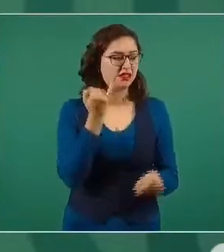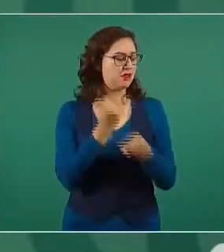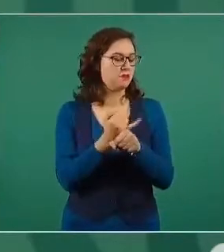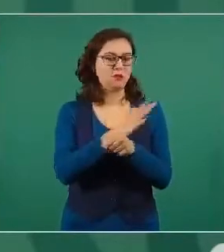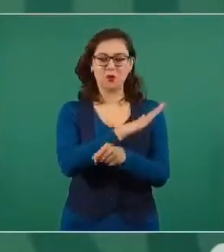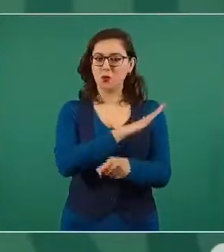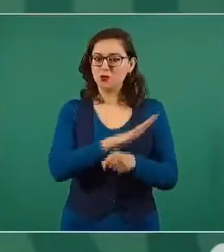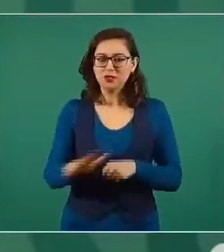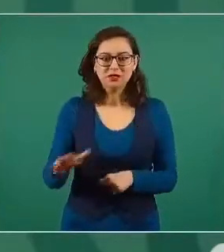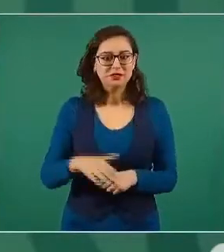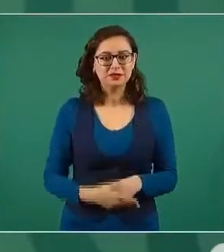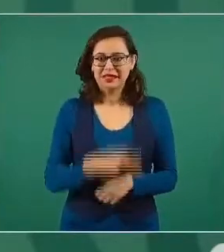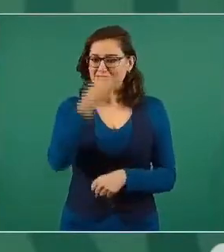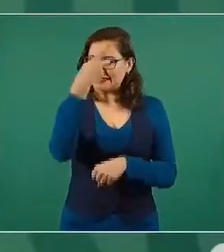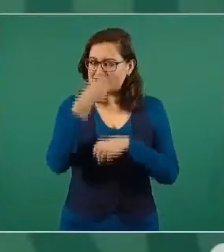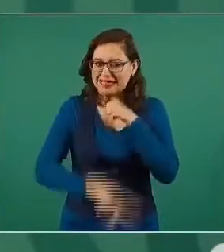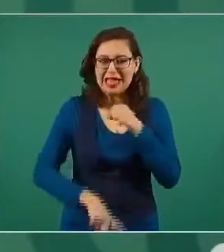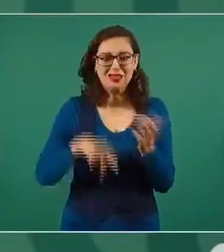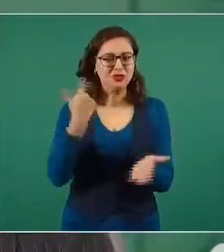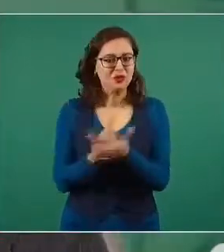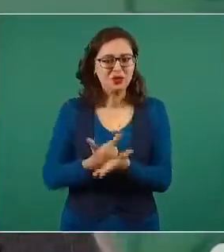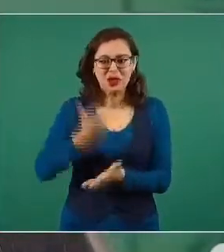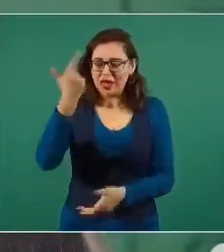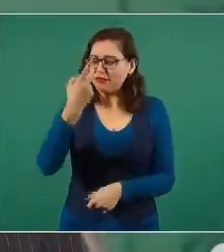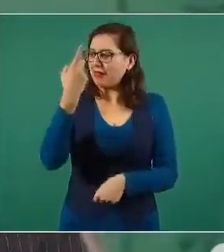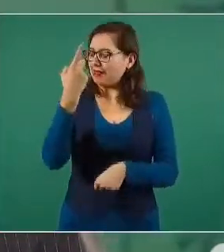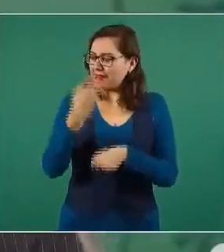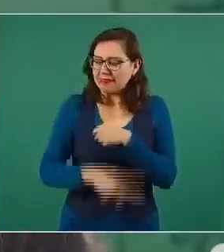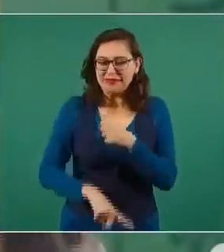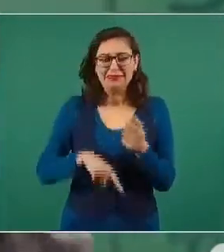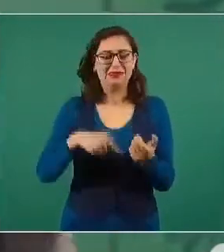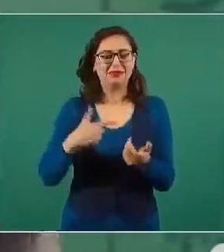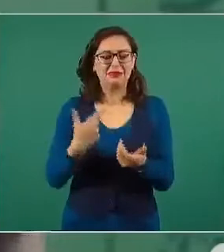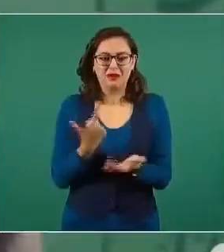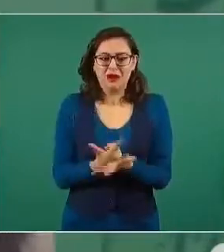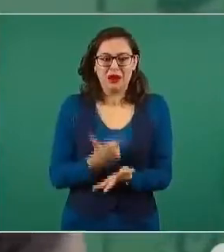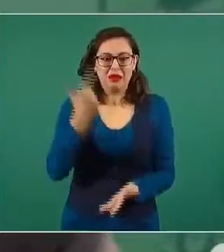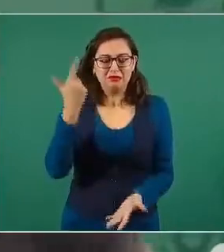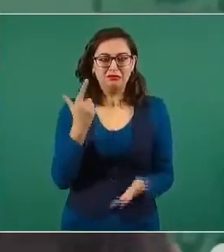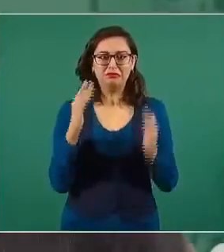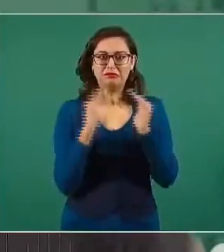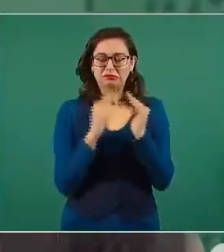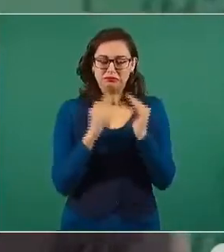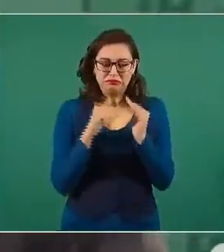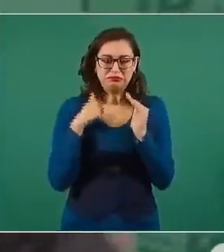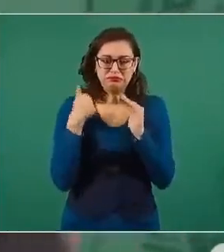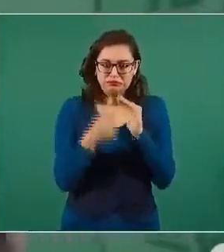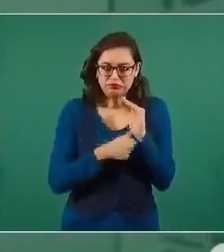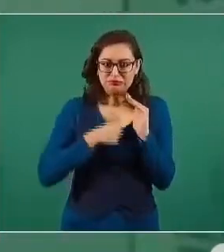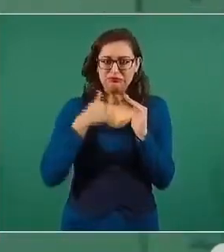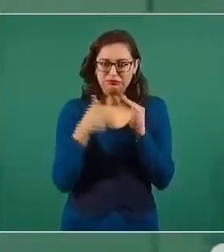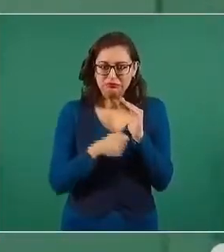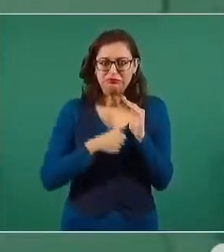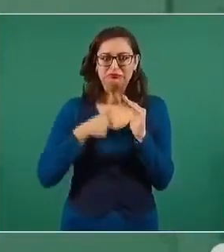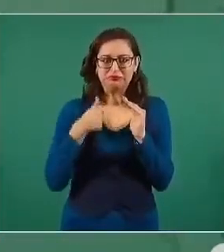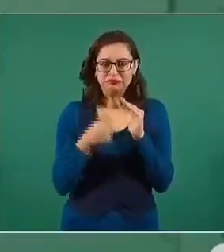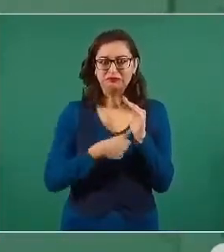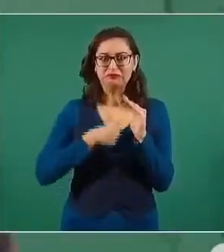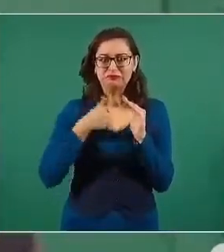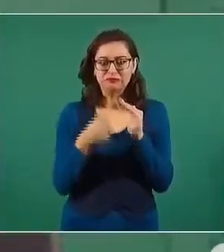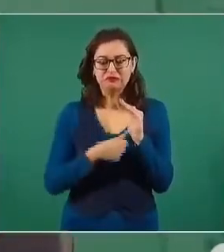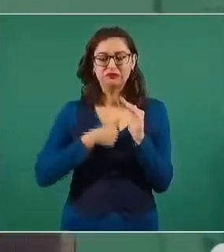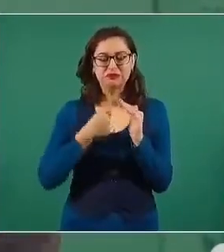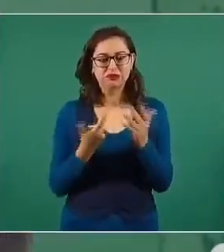está causando un gran daño. Están ahí sometidos, dependiendo